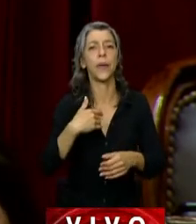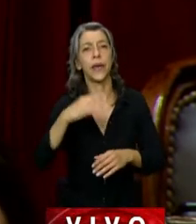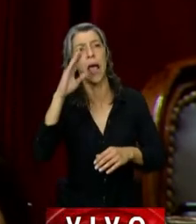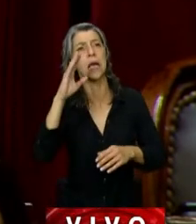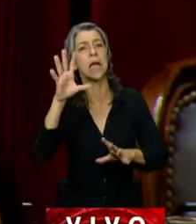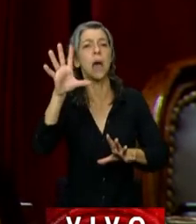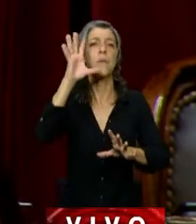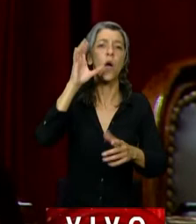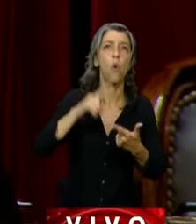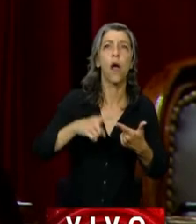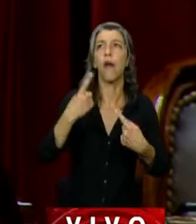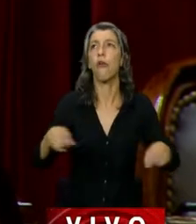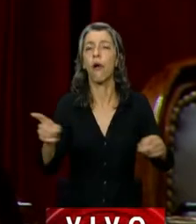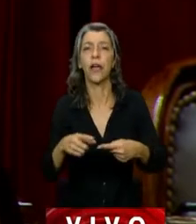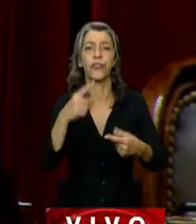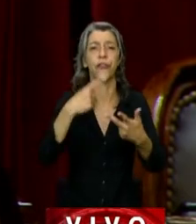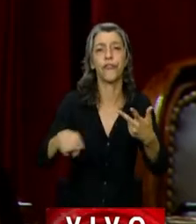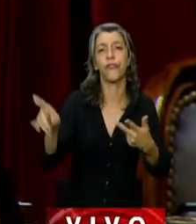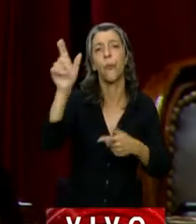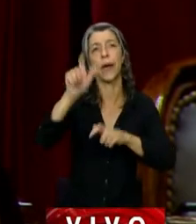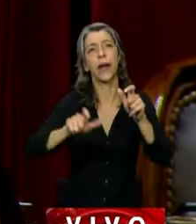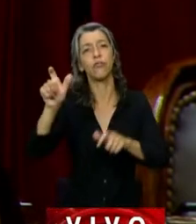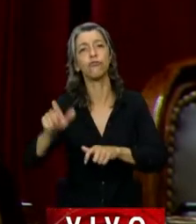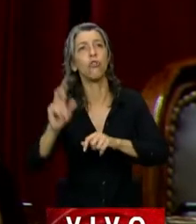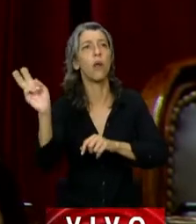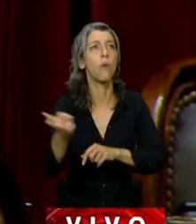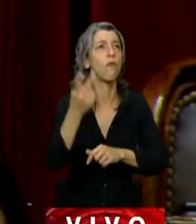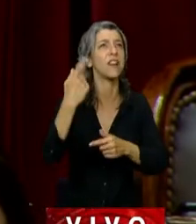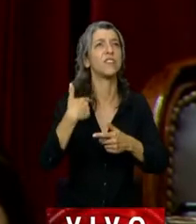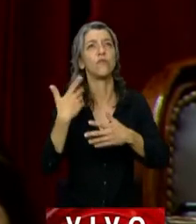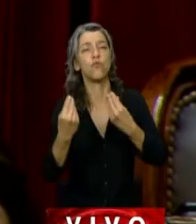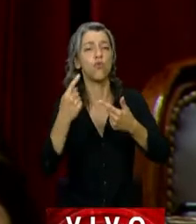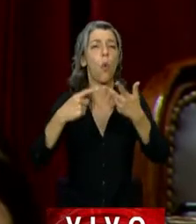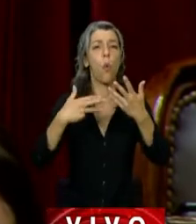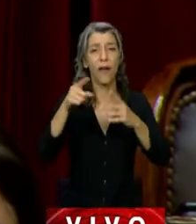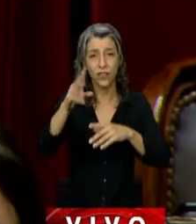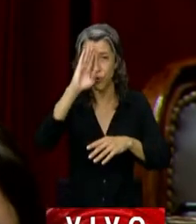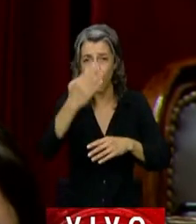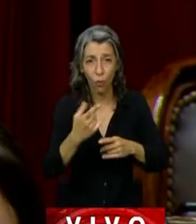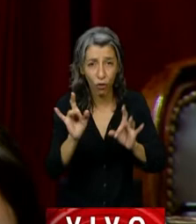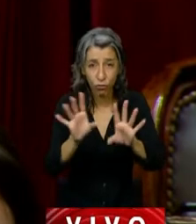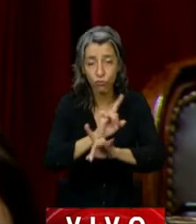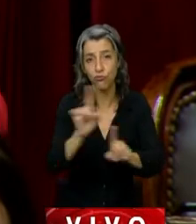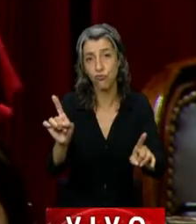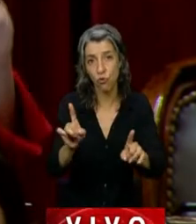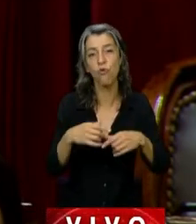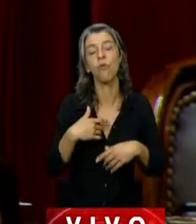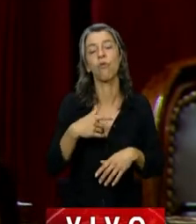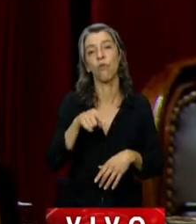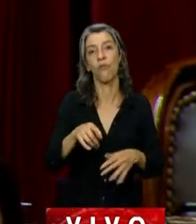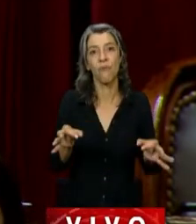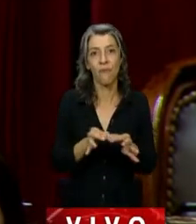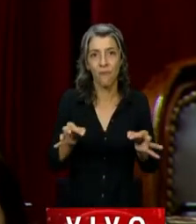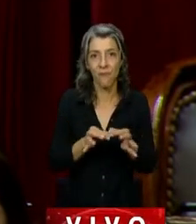que quedaron en Malvinas y no pudieron volver y en los que quedaron en tierra con todo el sufrimiento que esto implicó. Malvinas es generar